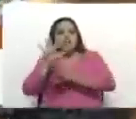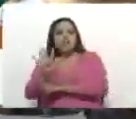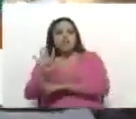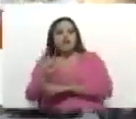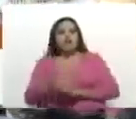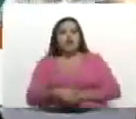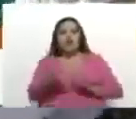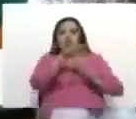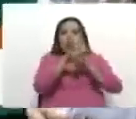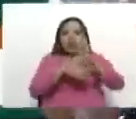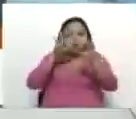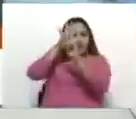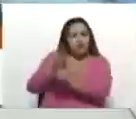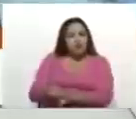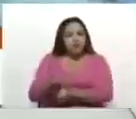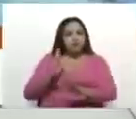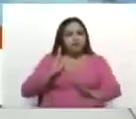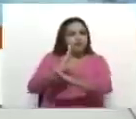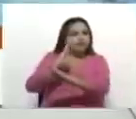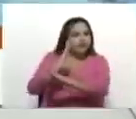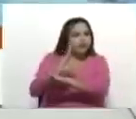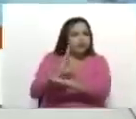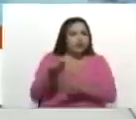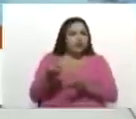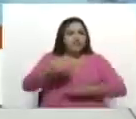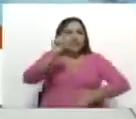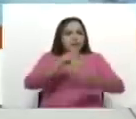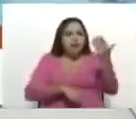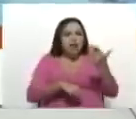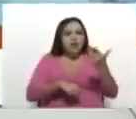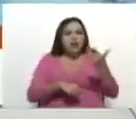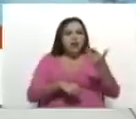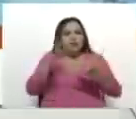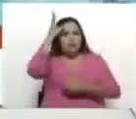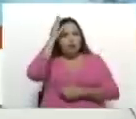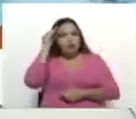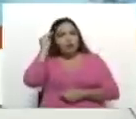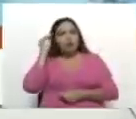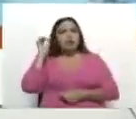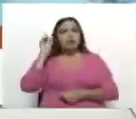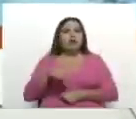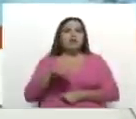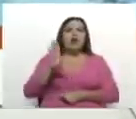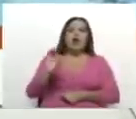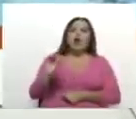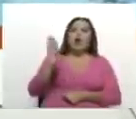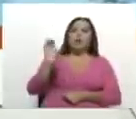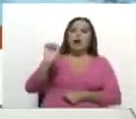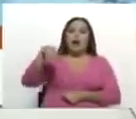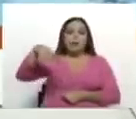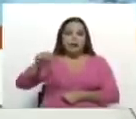medidas coercitivas unilaterales firmadas por Donald Trump y Obama